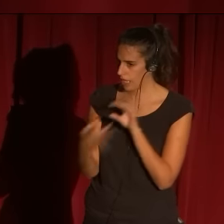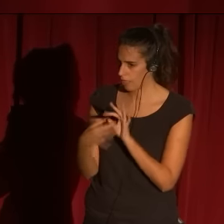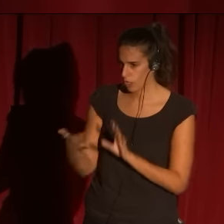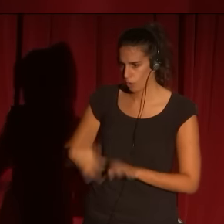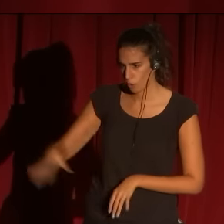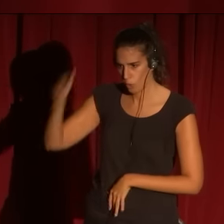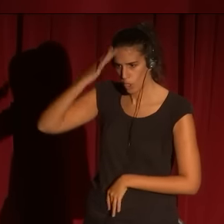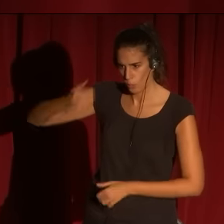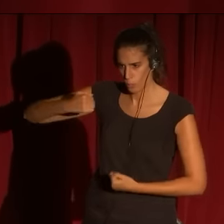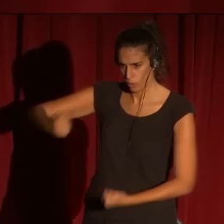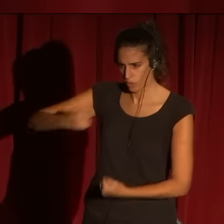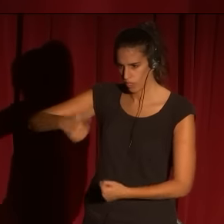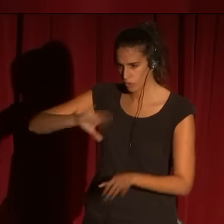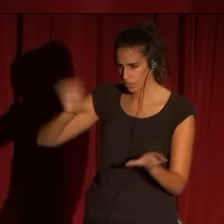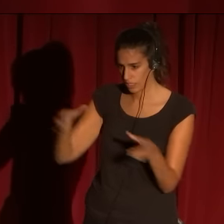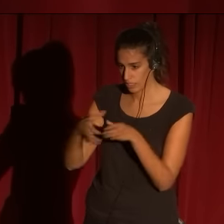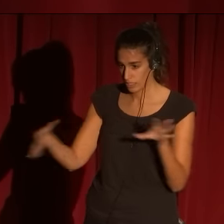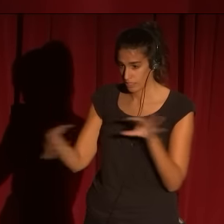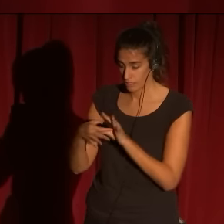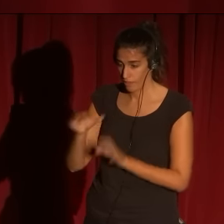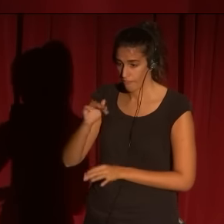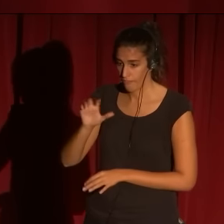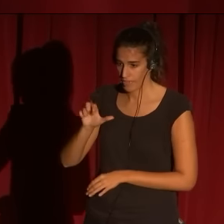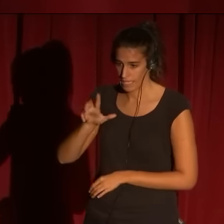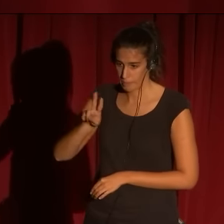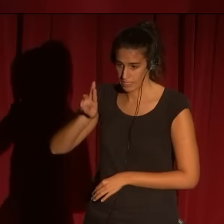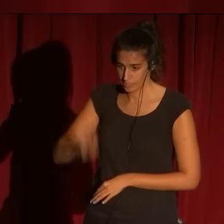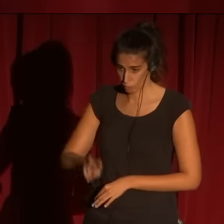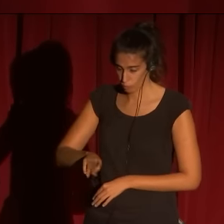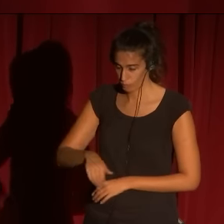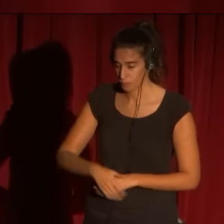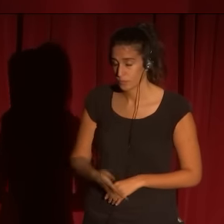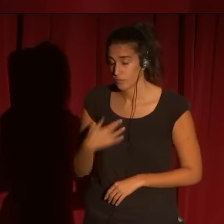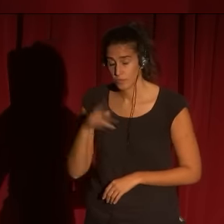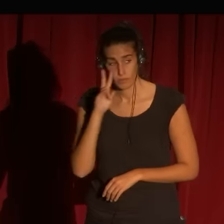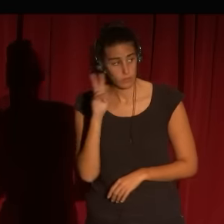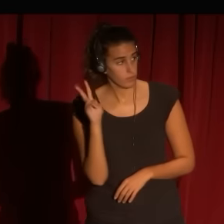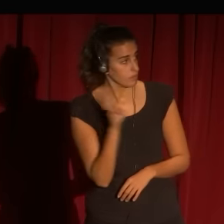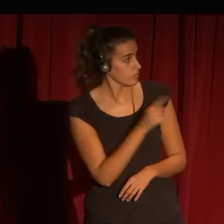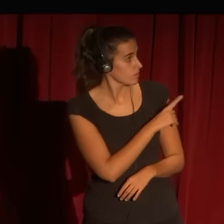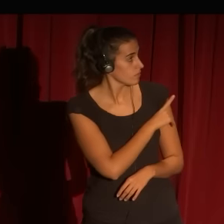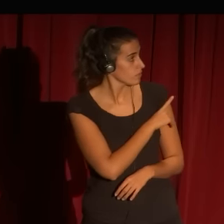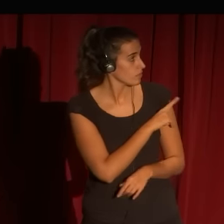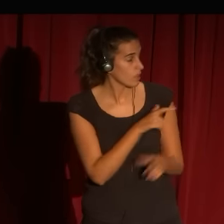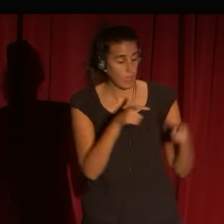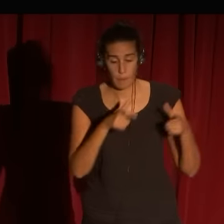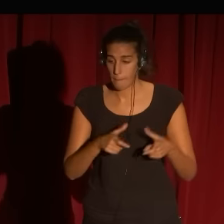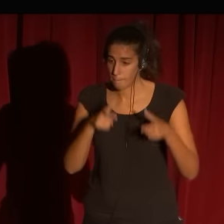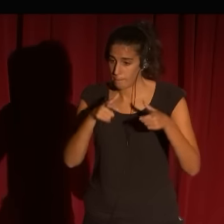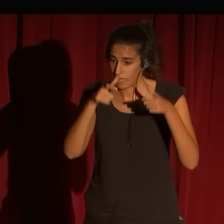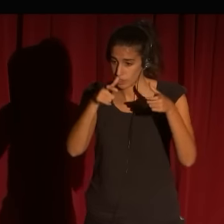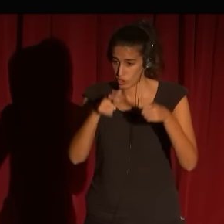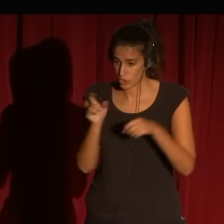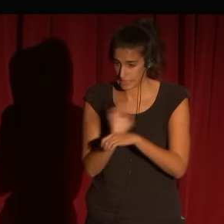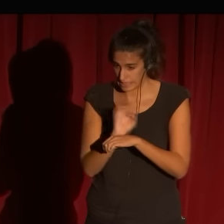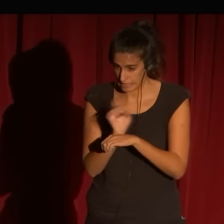más poderosa y a las Cortes europeas y al rey Felipe segi etcétera lo que veis aquí son varios platos de porcelana gris y